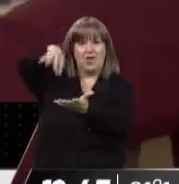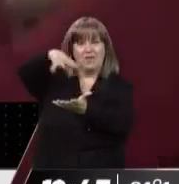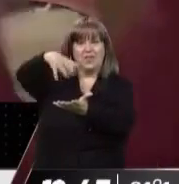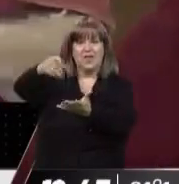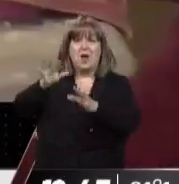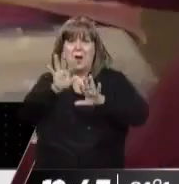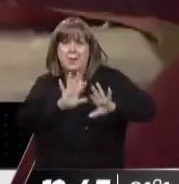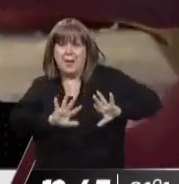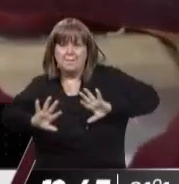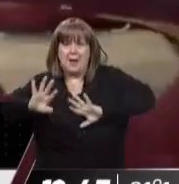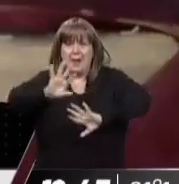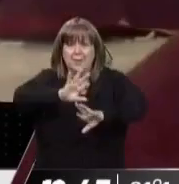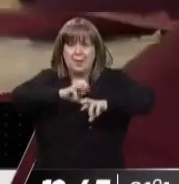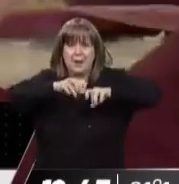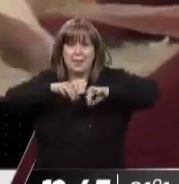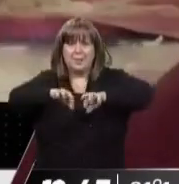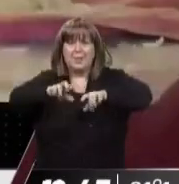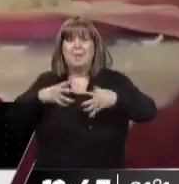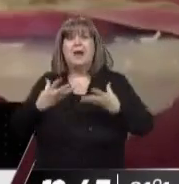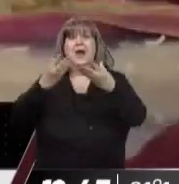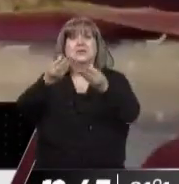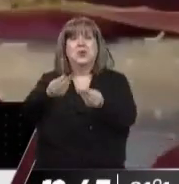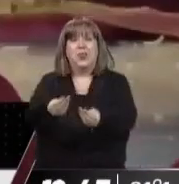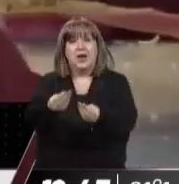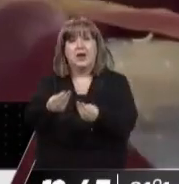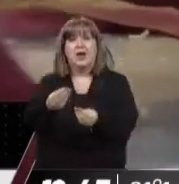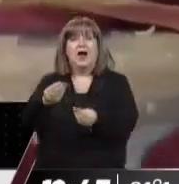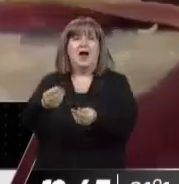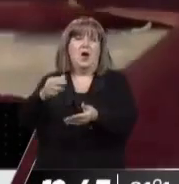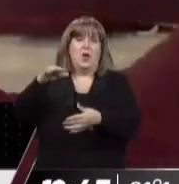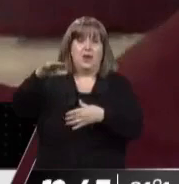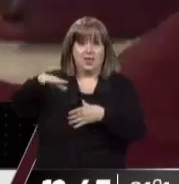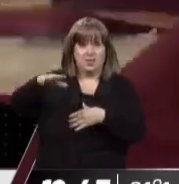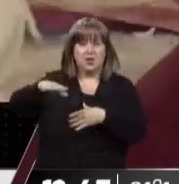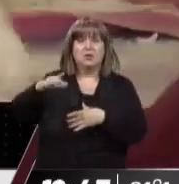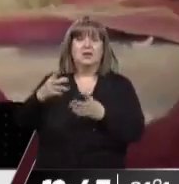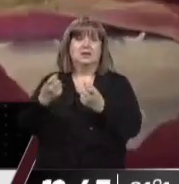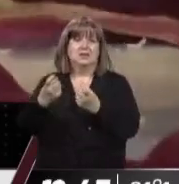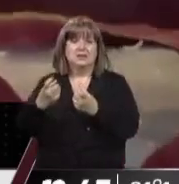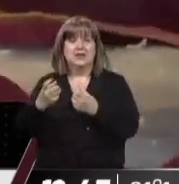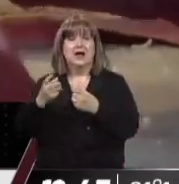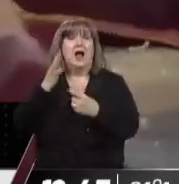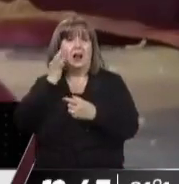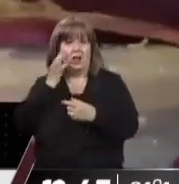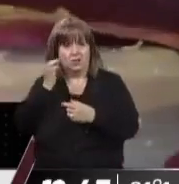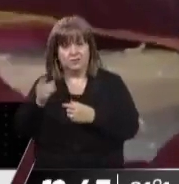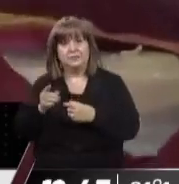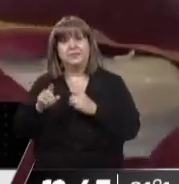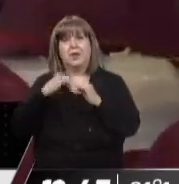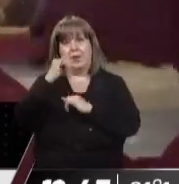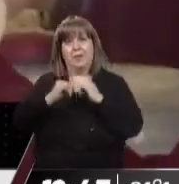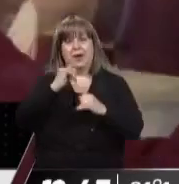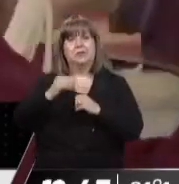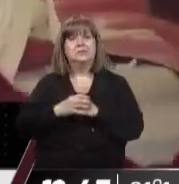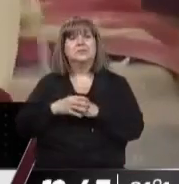gente haciendo este trabajo solidario tan importante. Me voy a sacar el retorno porque tengo mucho delay y me estoy confundiendo. Y van a ver